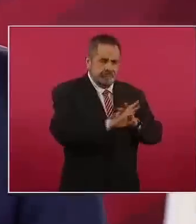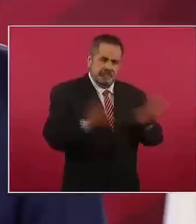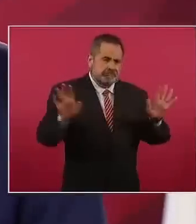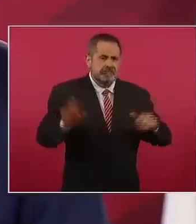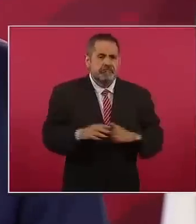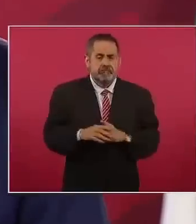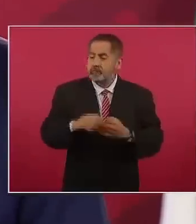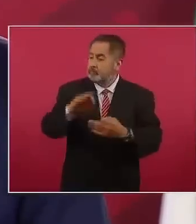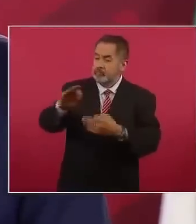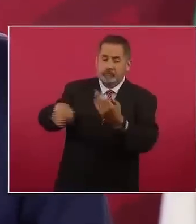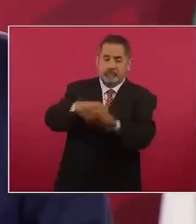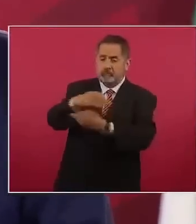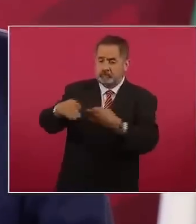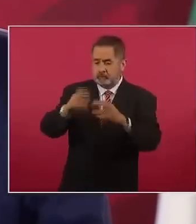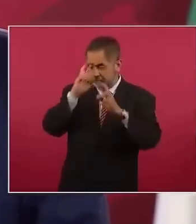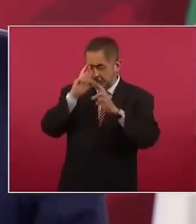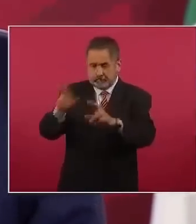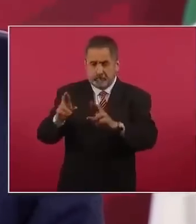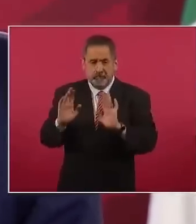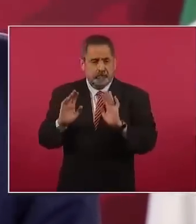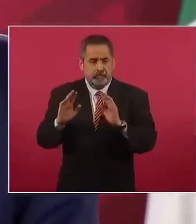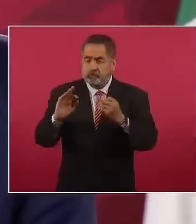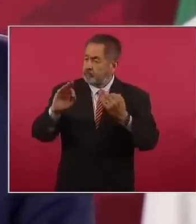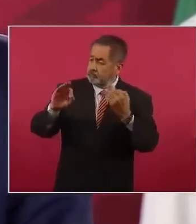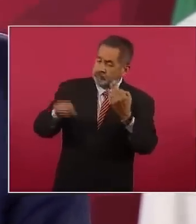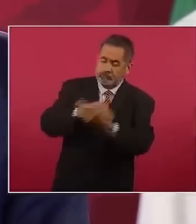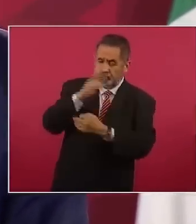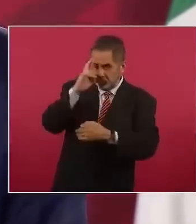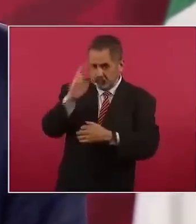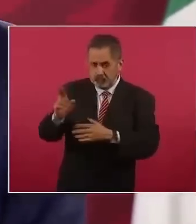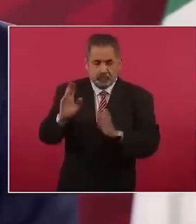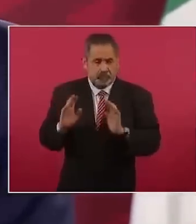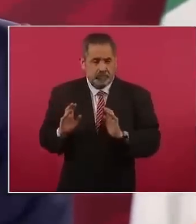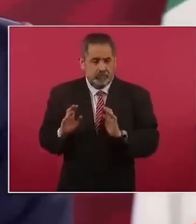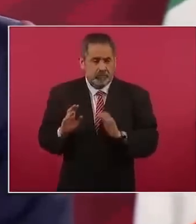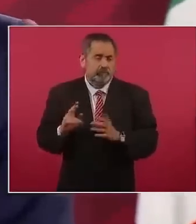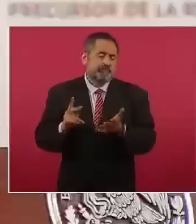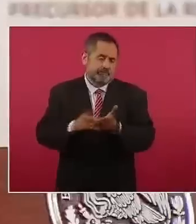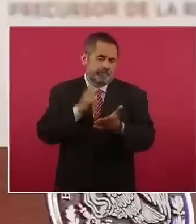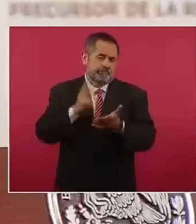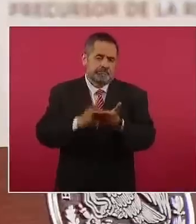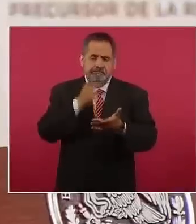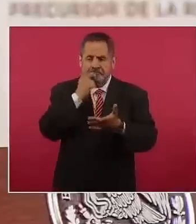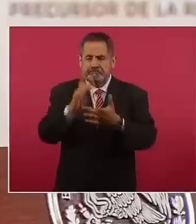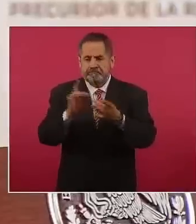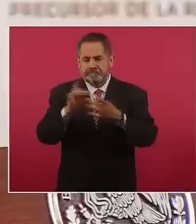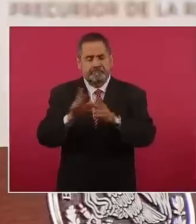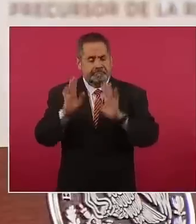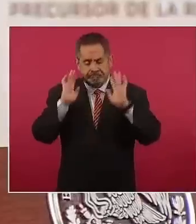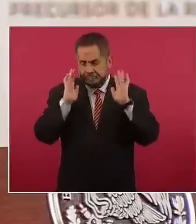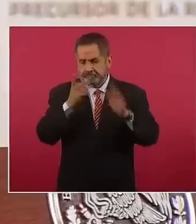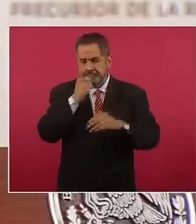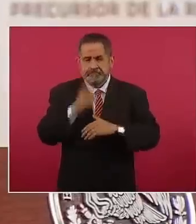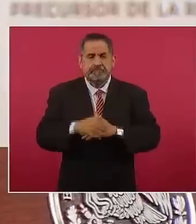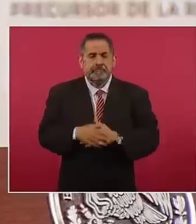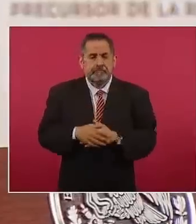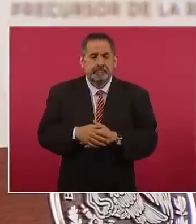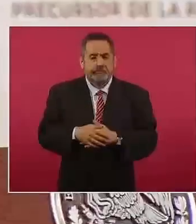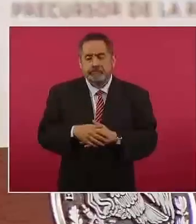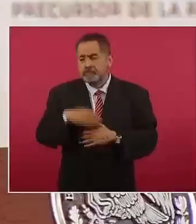por todos ellos. Claro. Por todos ellos. Y ya lo he dicho, o sea, como